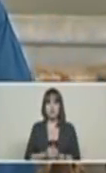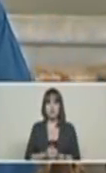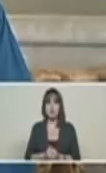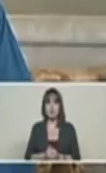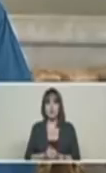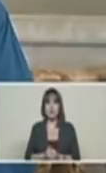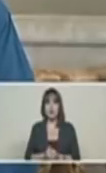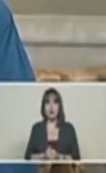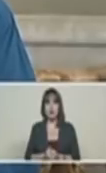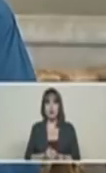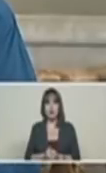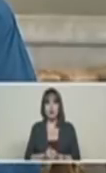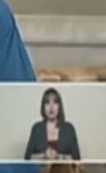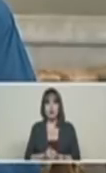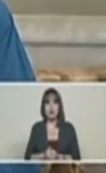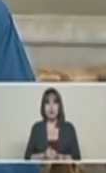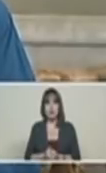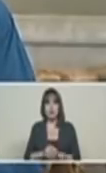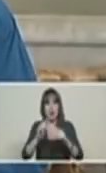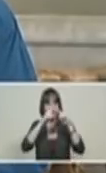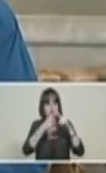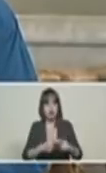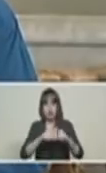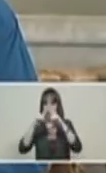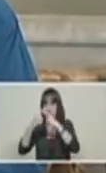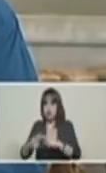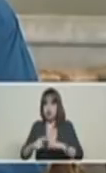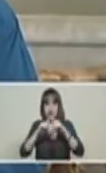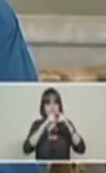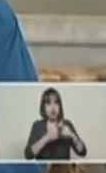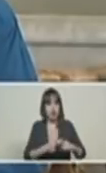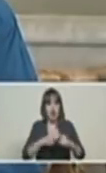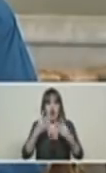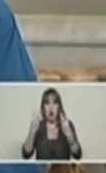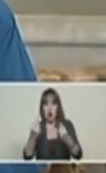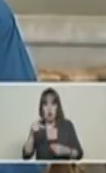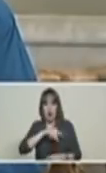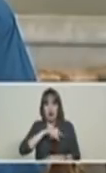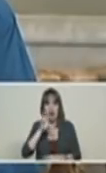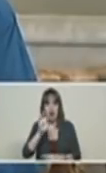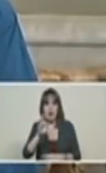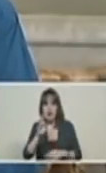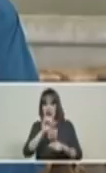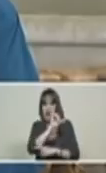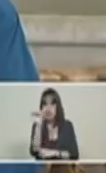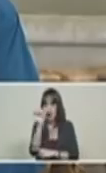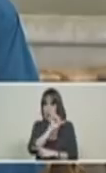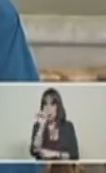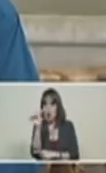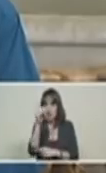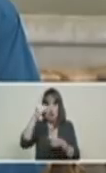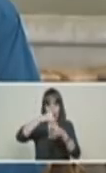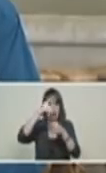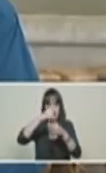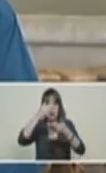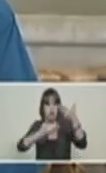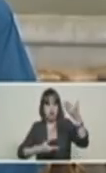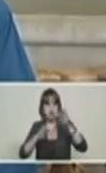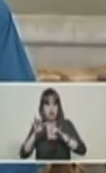hizo la inscripción del censo del transporte, para eso se hizo exitosamente la inscripción del carnet de la patria,